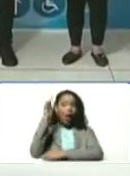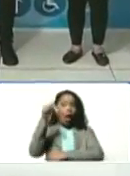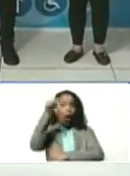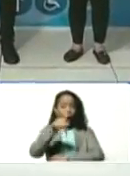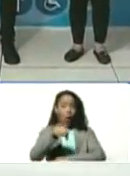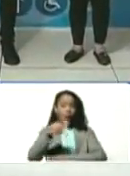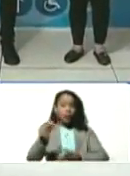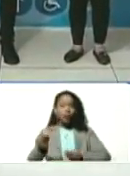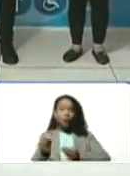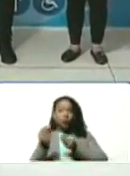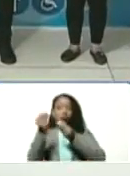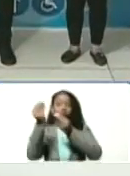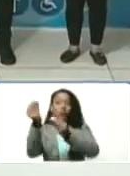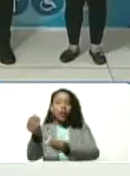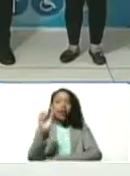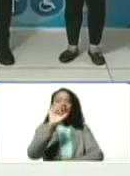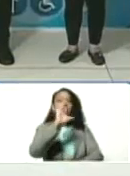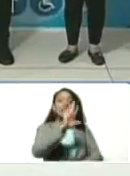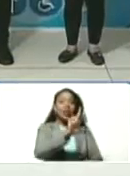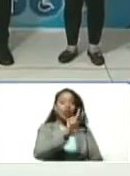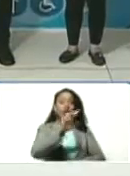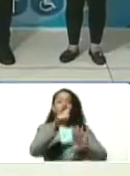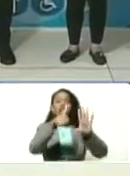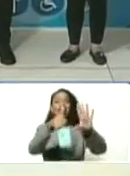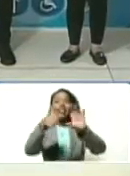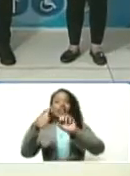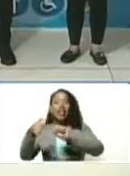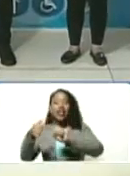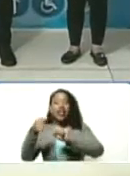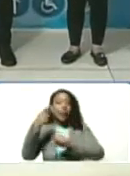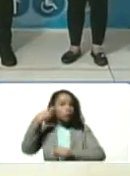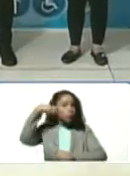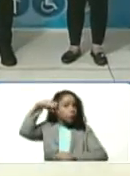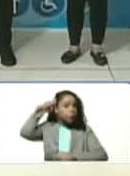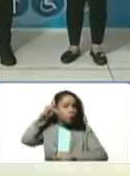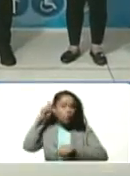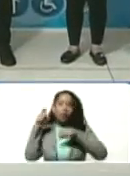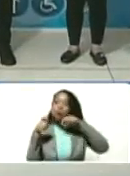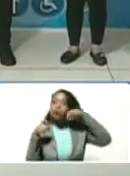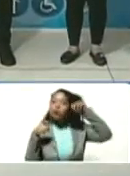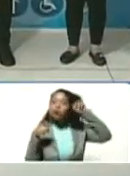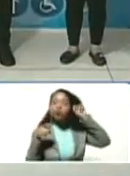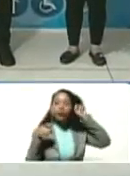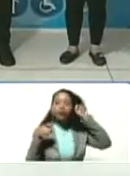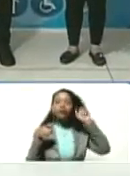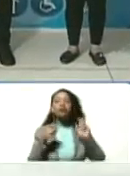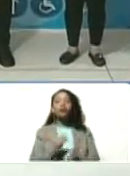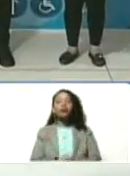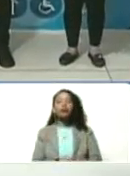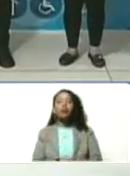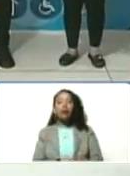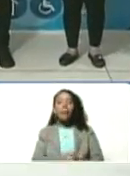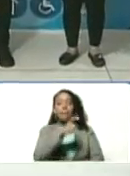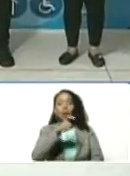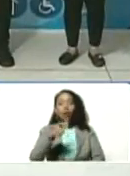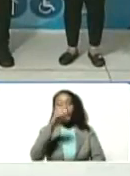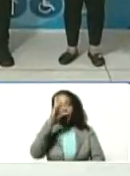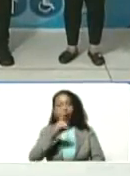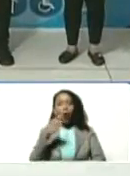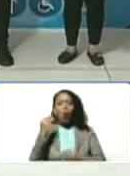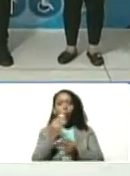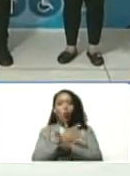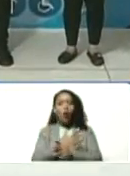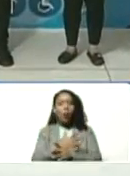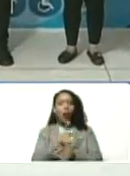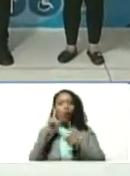hará entrega de 360 dispositivos auditivos, con un juego de cable para